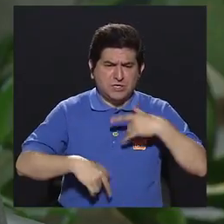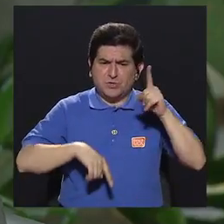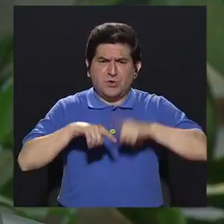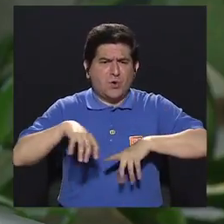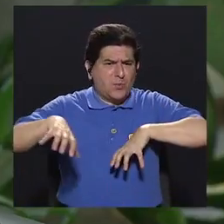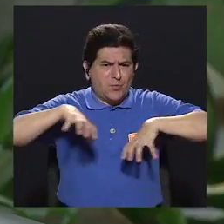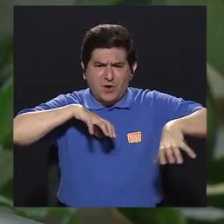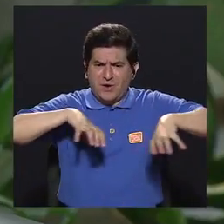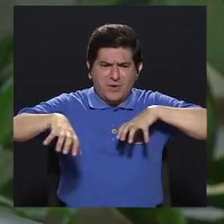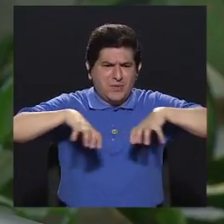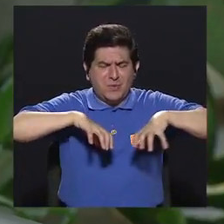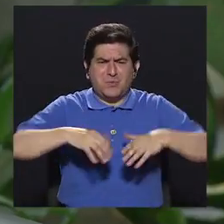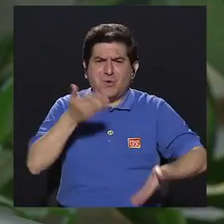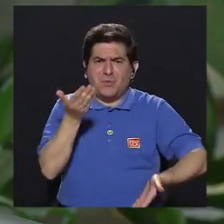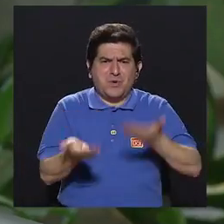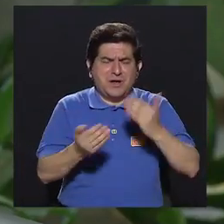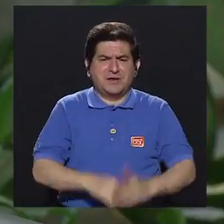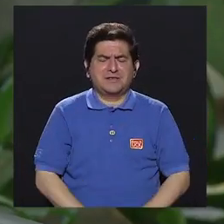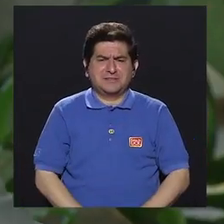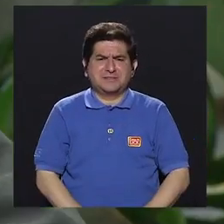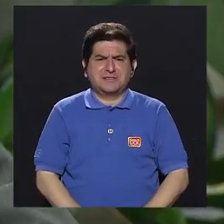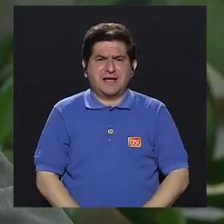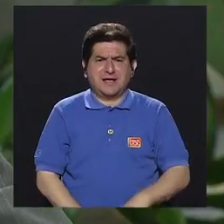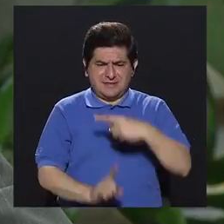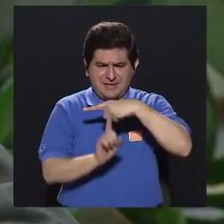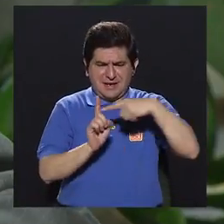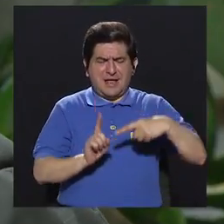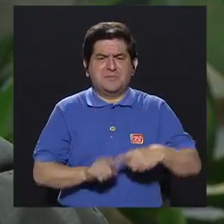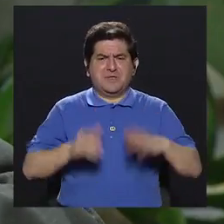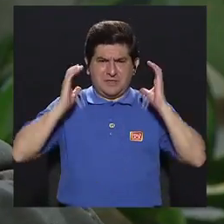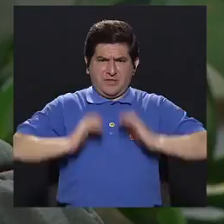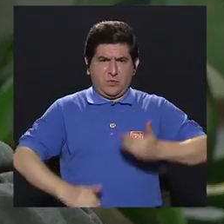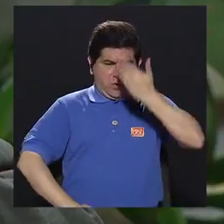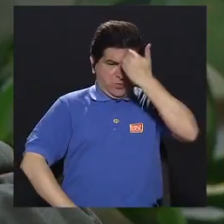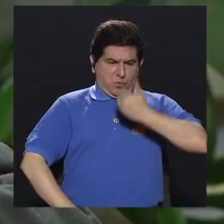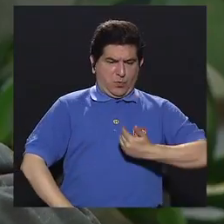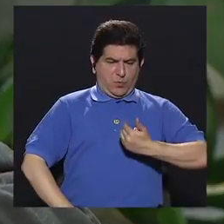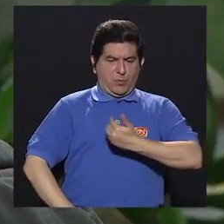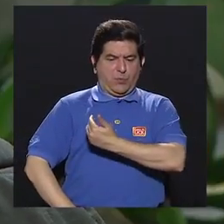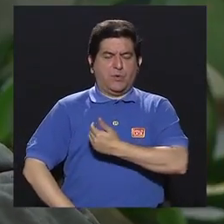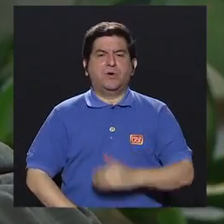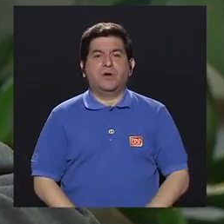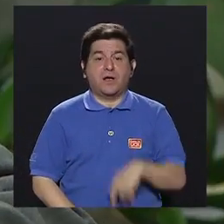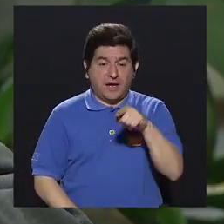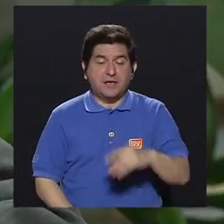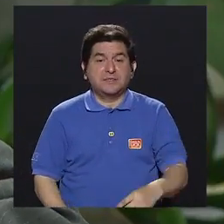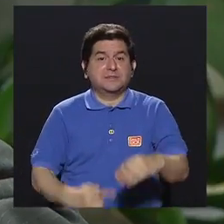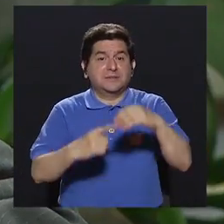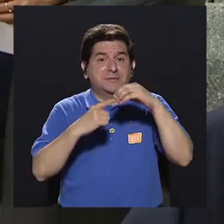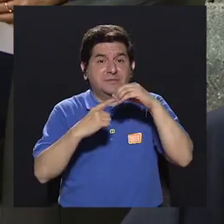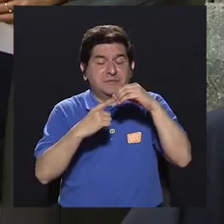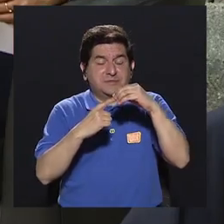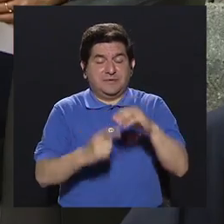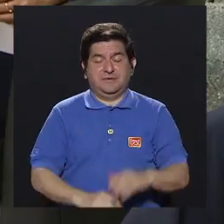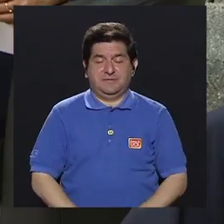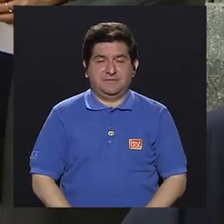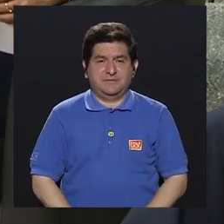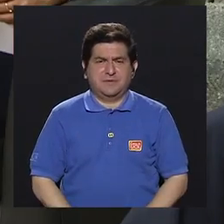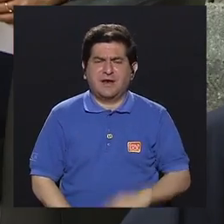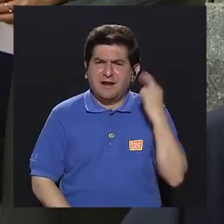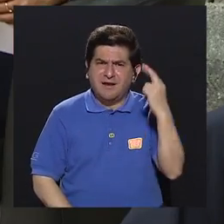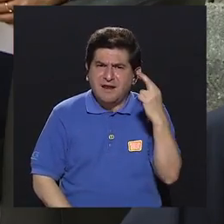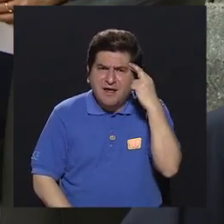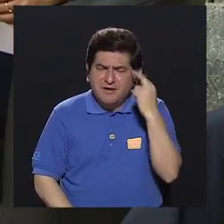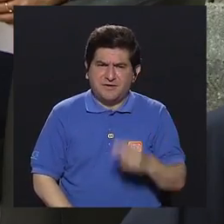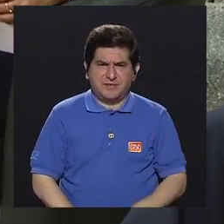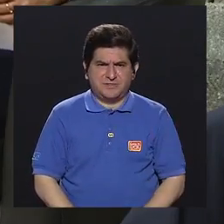no muevo, no puedo mover la mitad de mi cuerpo. Entonces, ese tipo de cosas son sumamente especiales. ¿Por qué?